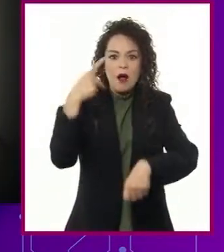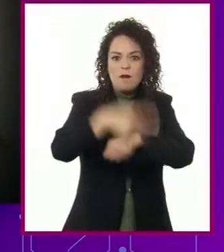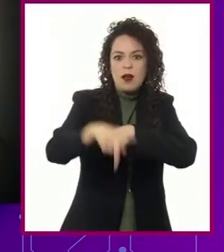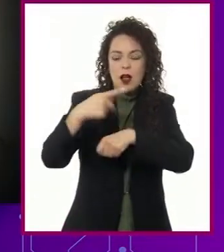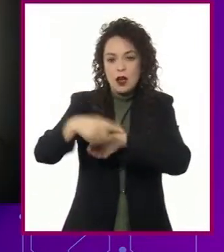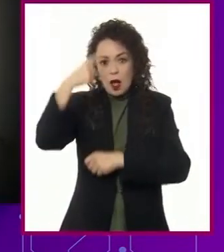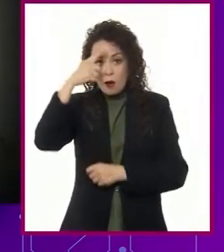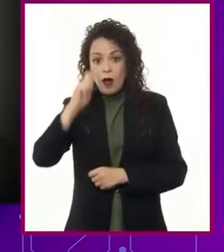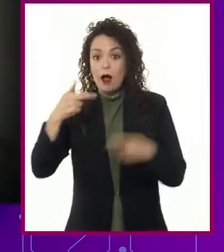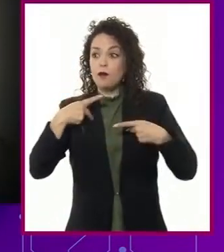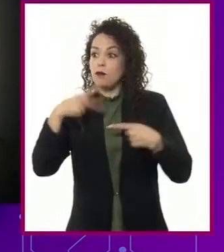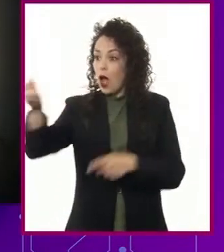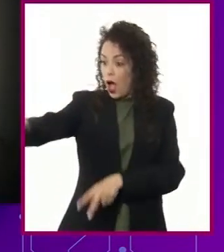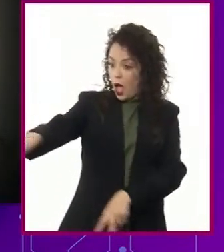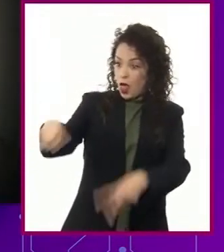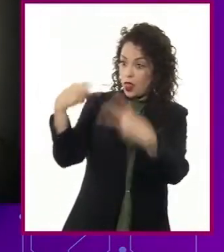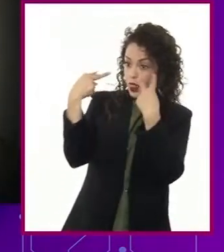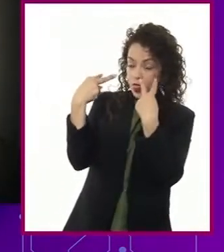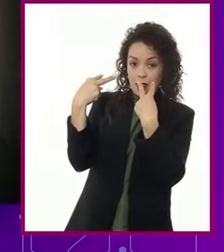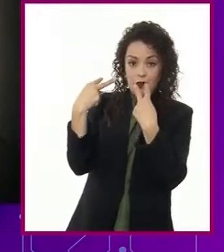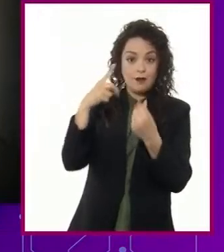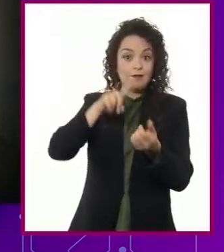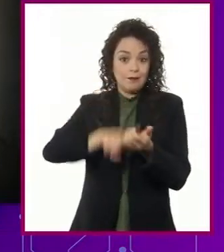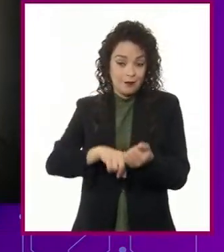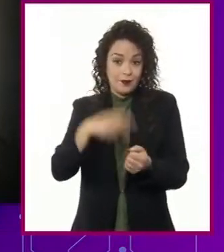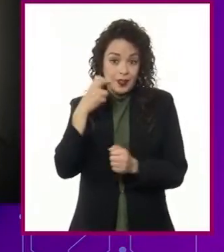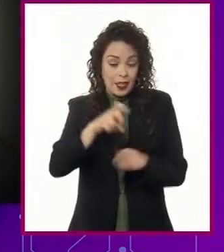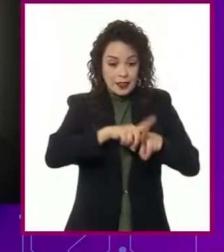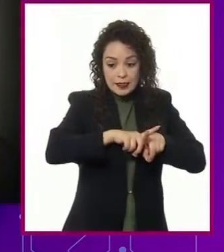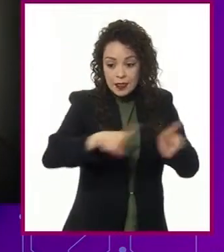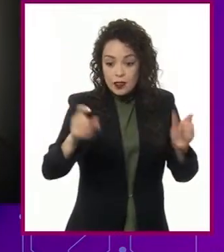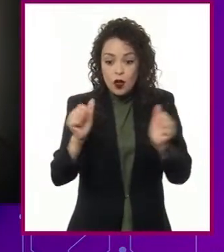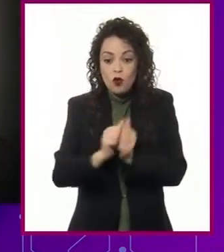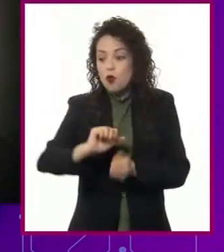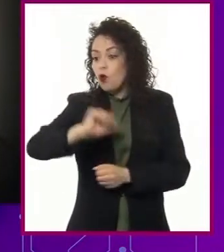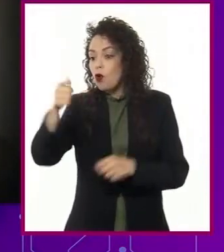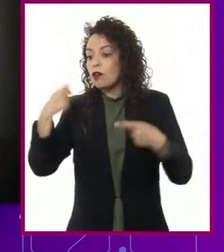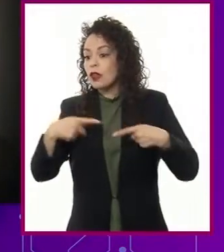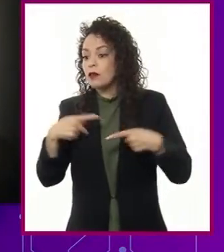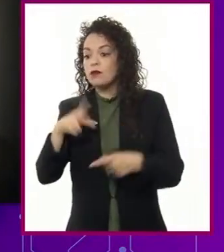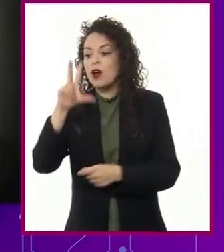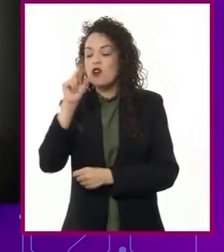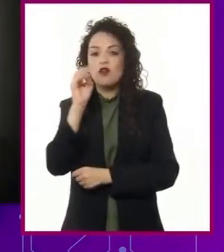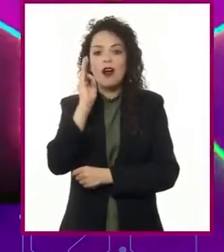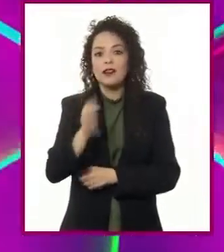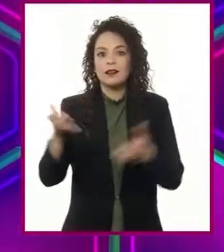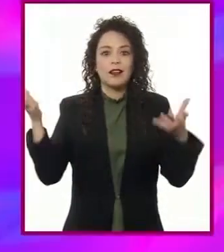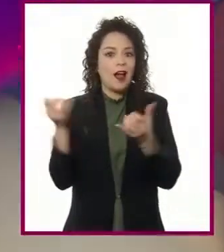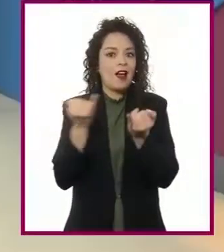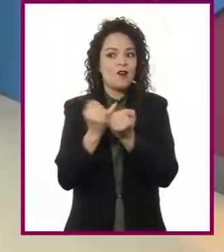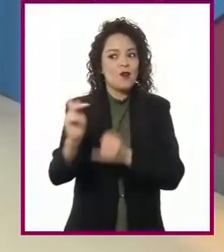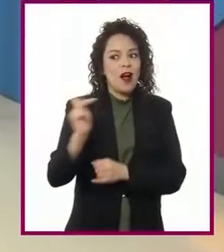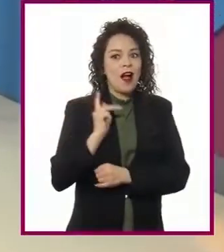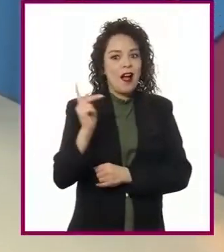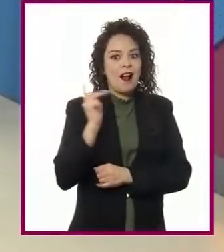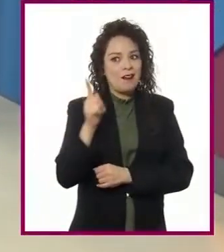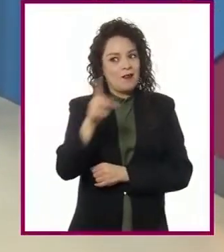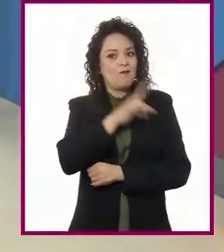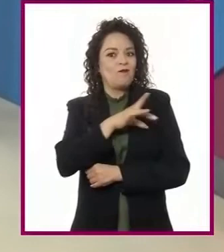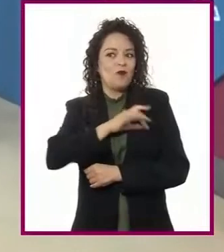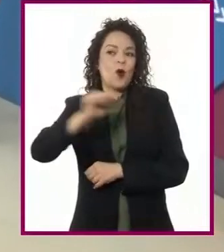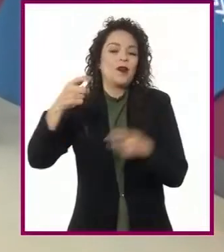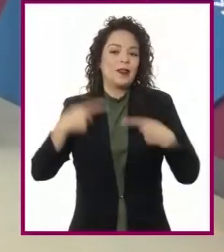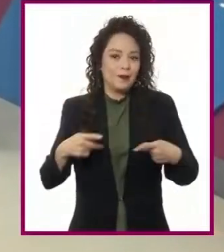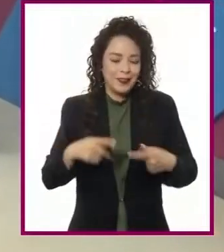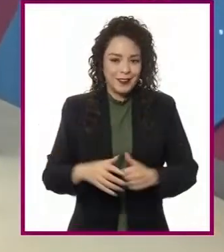atraer la atención y para marcar una diferencia con todos aquellos que no se atreven a hacer lo mismo que nosotros. ¿Qué les ha parecido